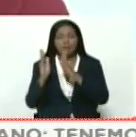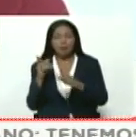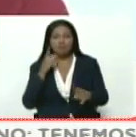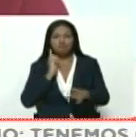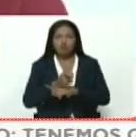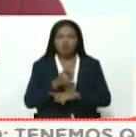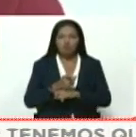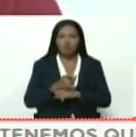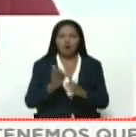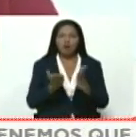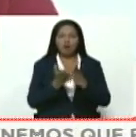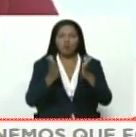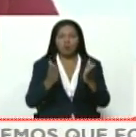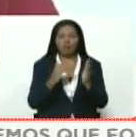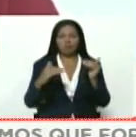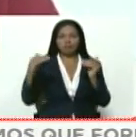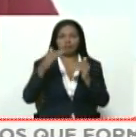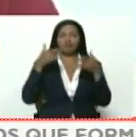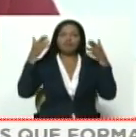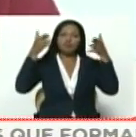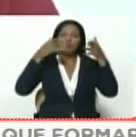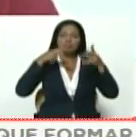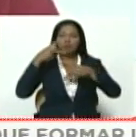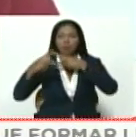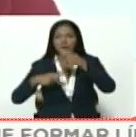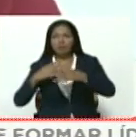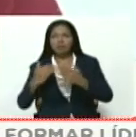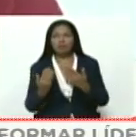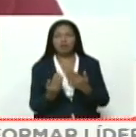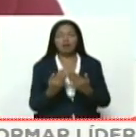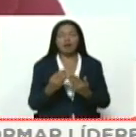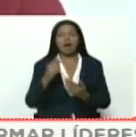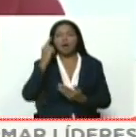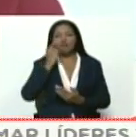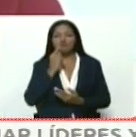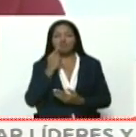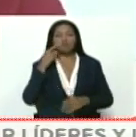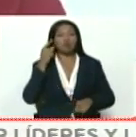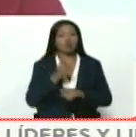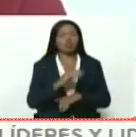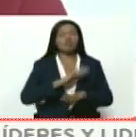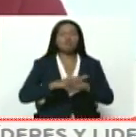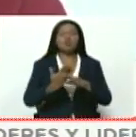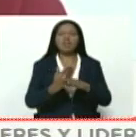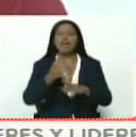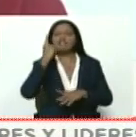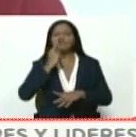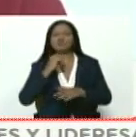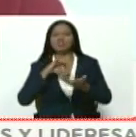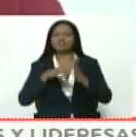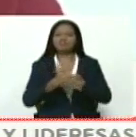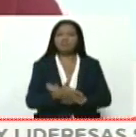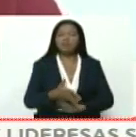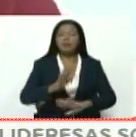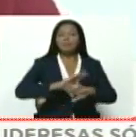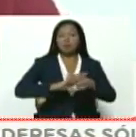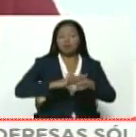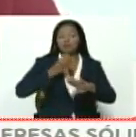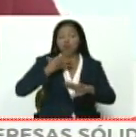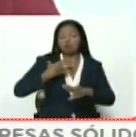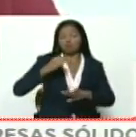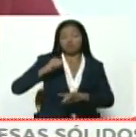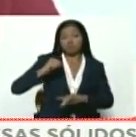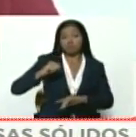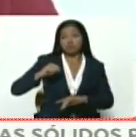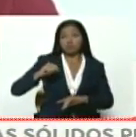crear la Escuela Superior de Formación Política Antonio José de Sucre. ¿Por qué Antonio José de Sucre? Porque, bueno,